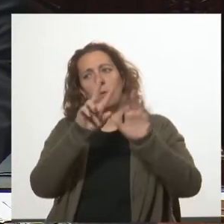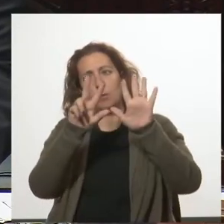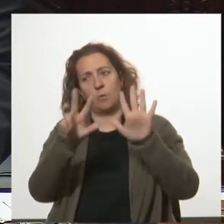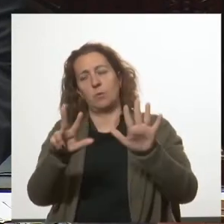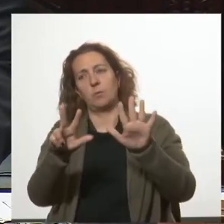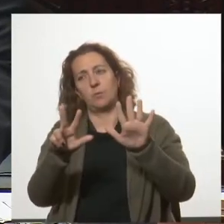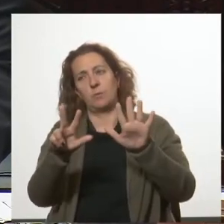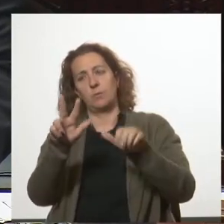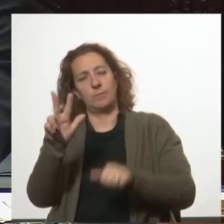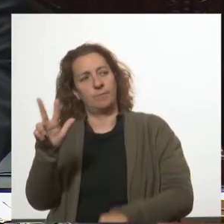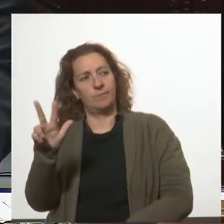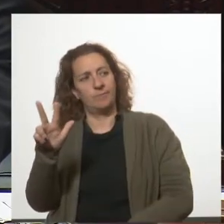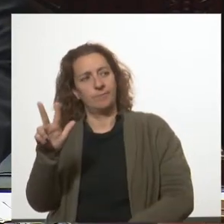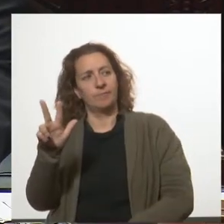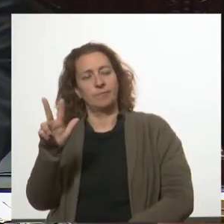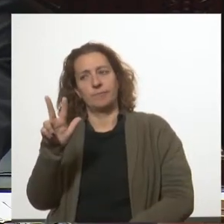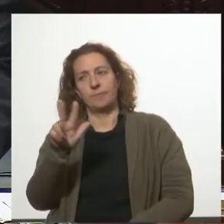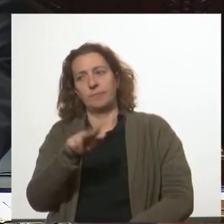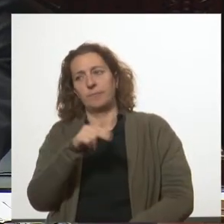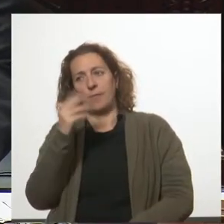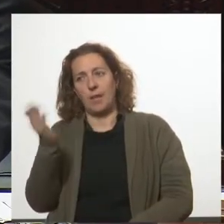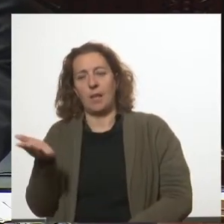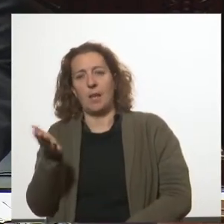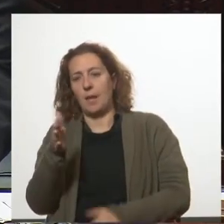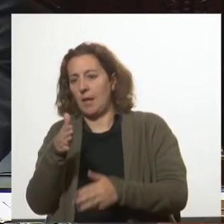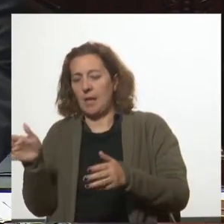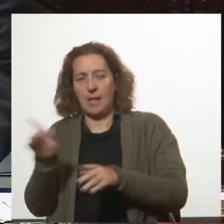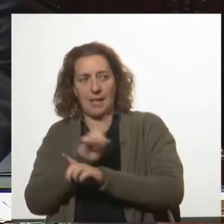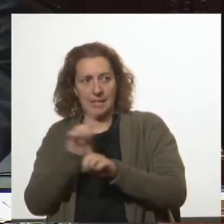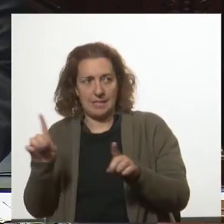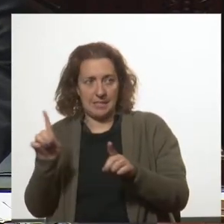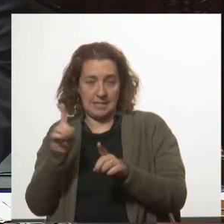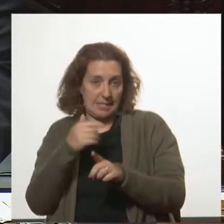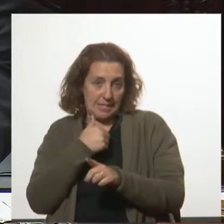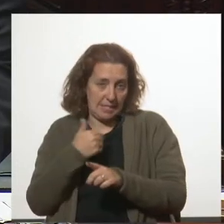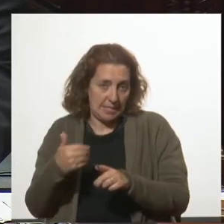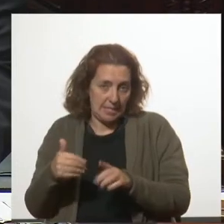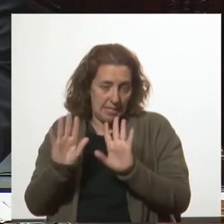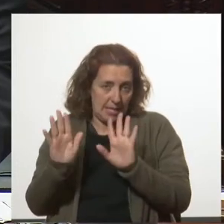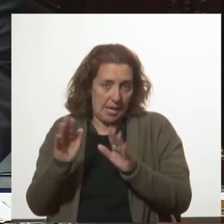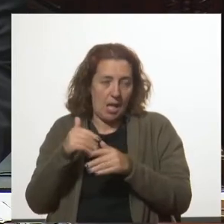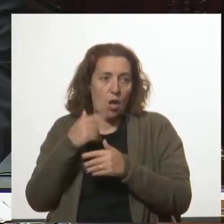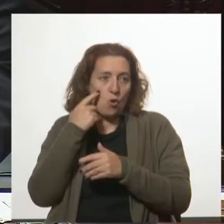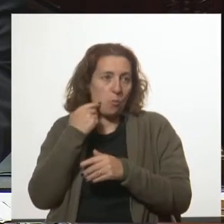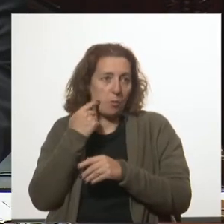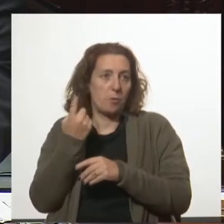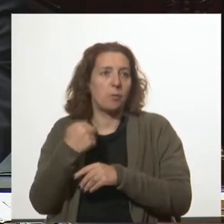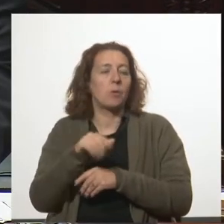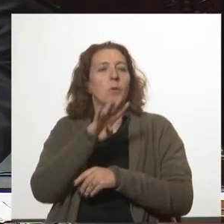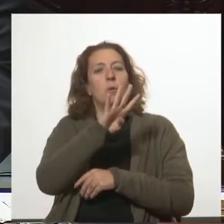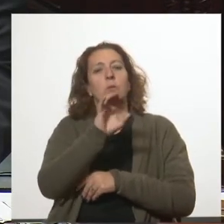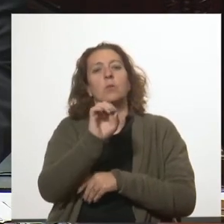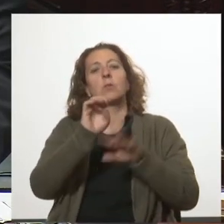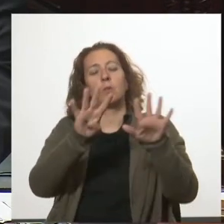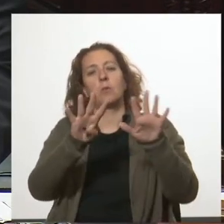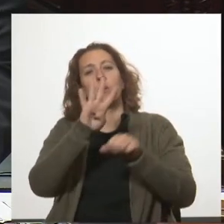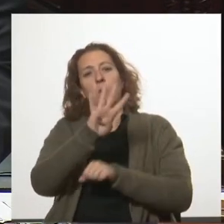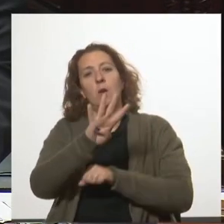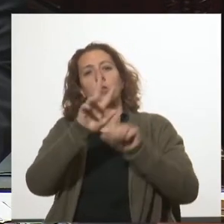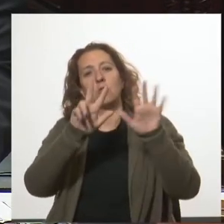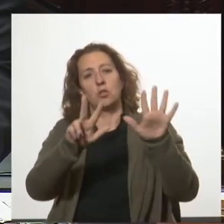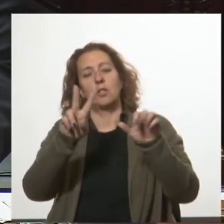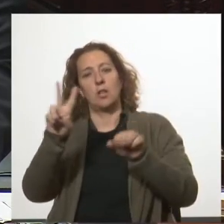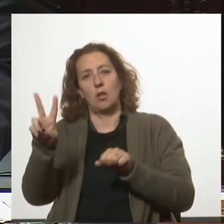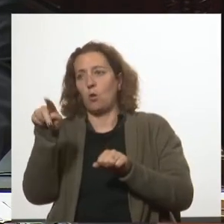483 y el espacio libre sin empadronar no habría problemas respecto a la titularidad en cuanto al padrón 409 482 la intendencia de montevideo no